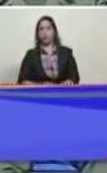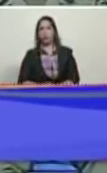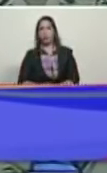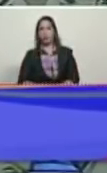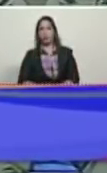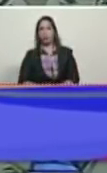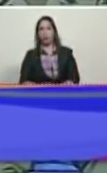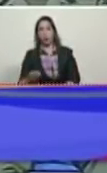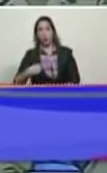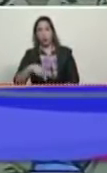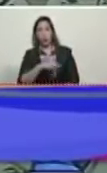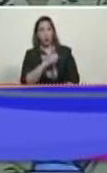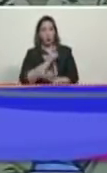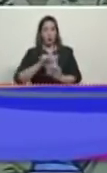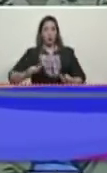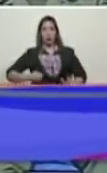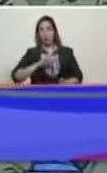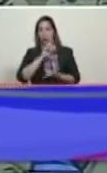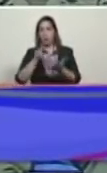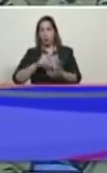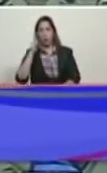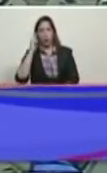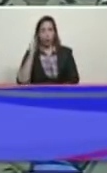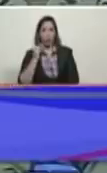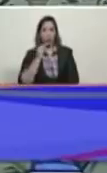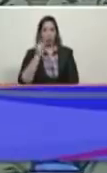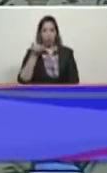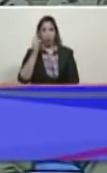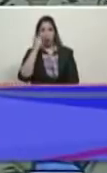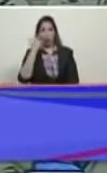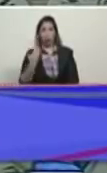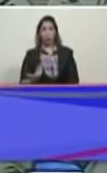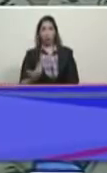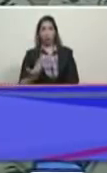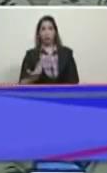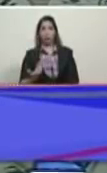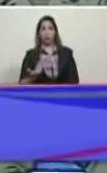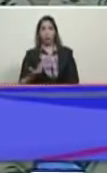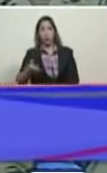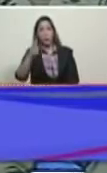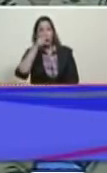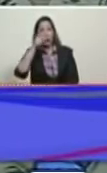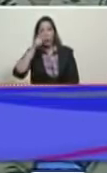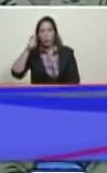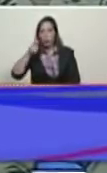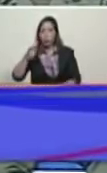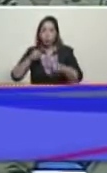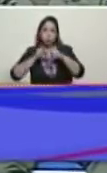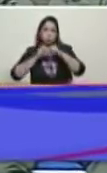nuestra Fuerza Armada Nacional Bolivariana. Dos grandes operaciones para desplegar